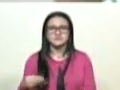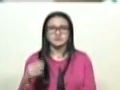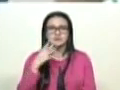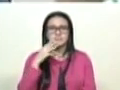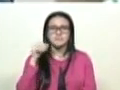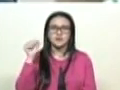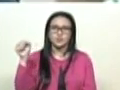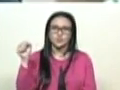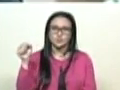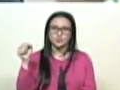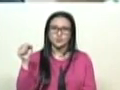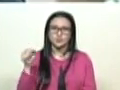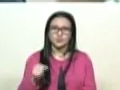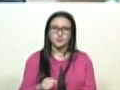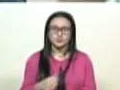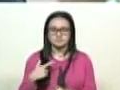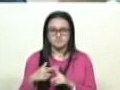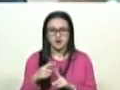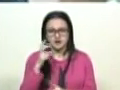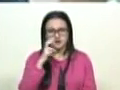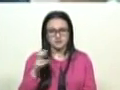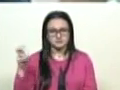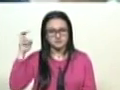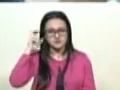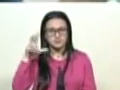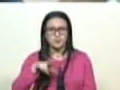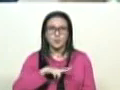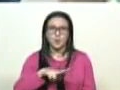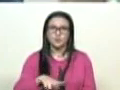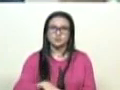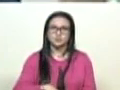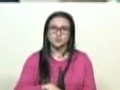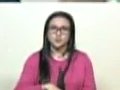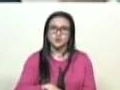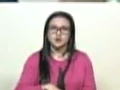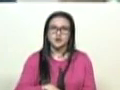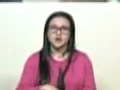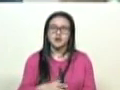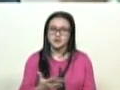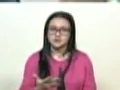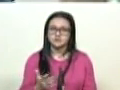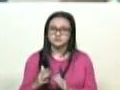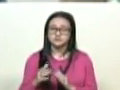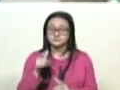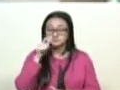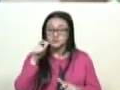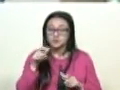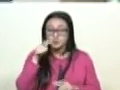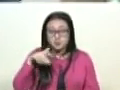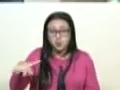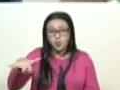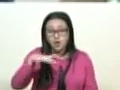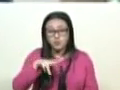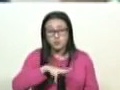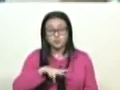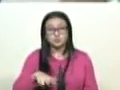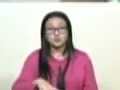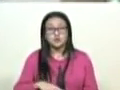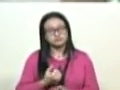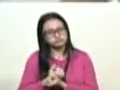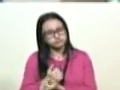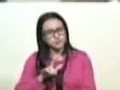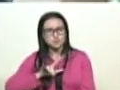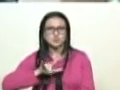Maduro con el canciller de Portugal, por supuesto, la comunidad portuguesa que tanto queremos, que tanto amamos, que por